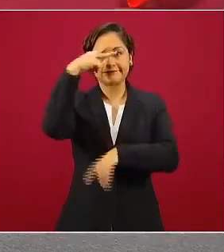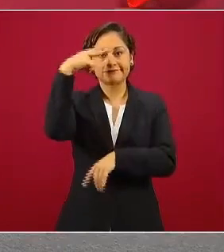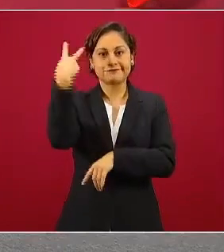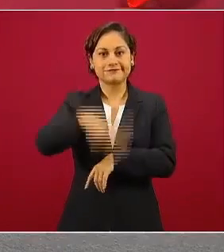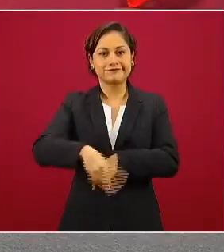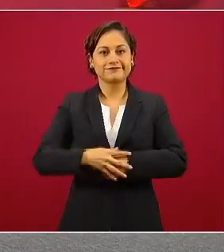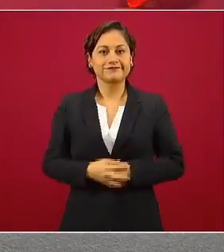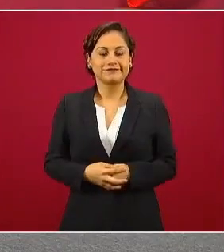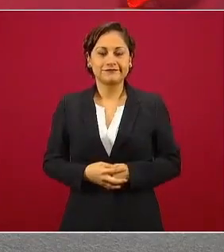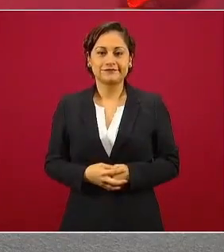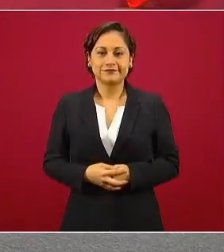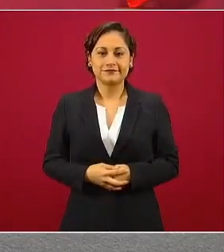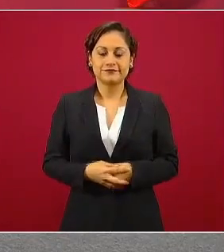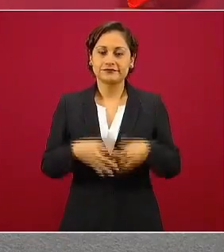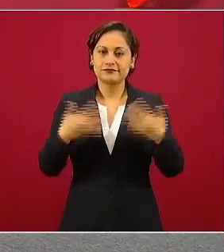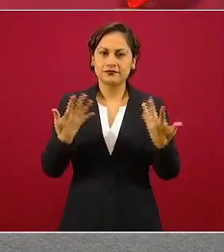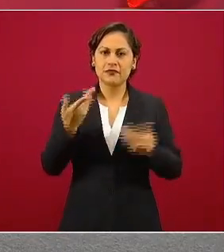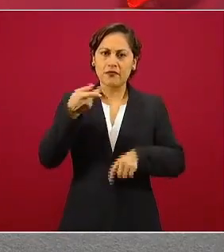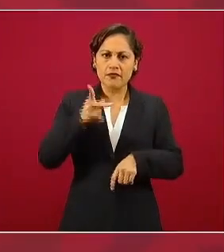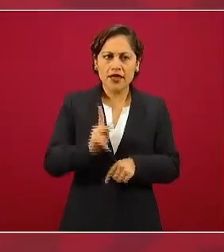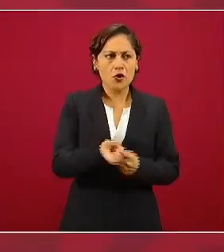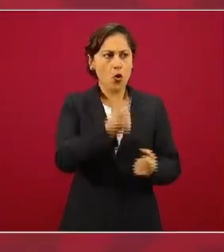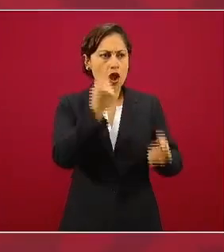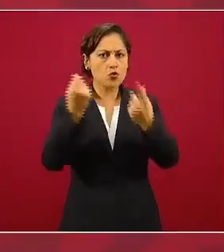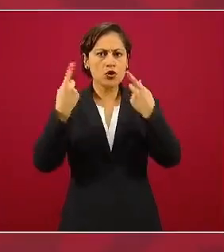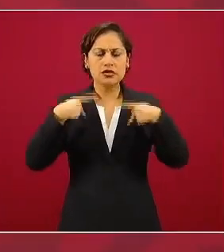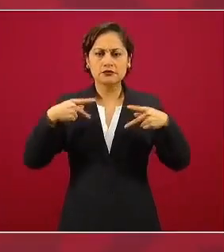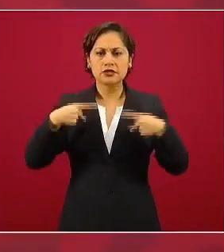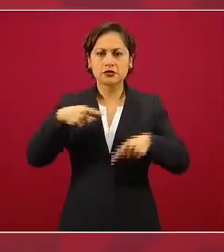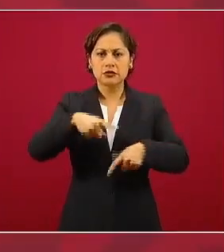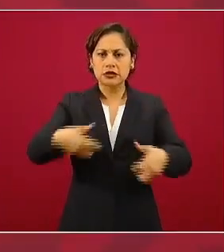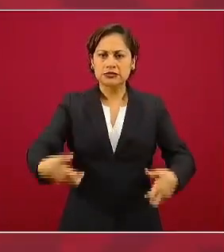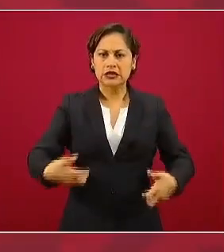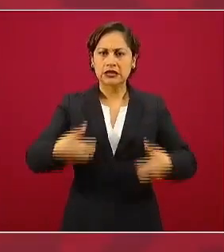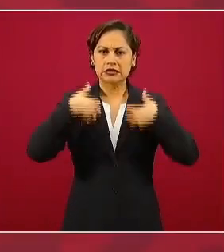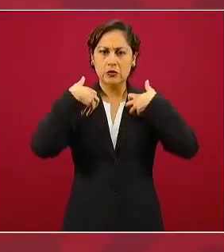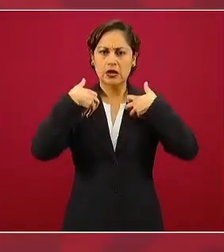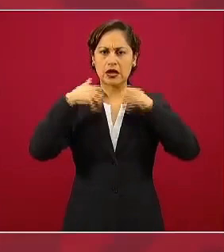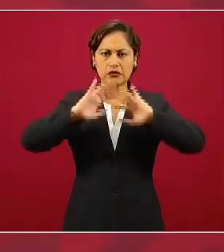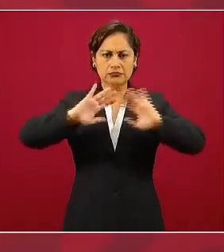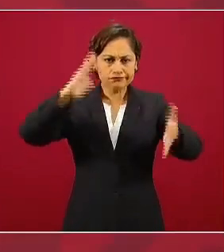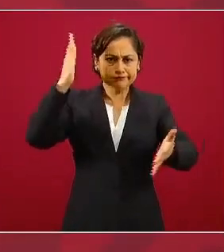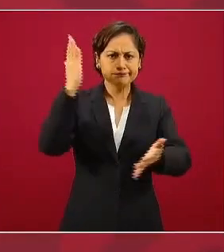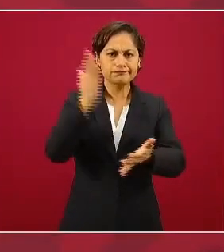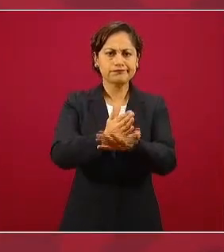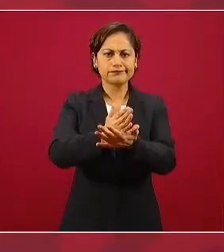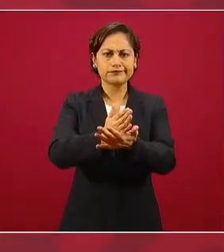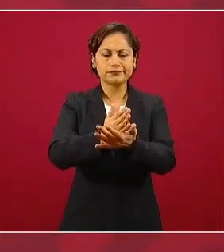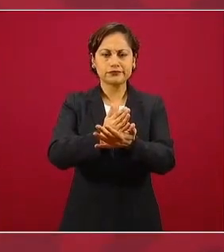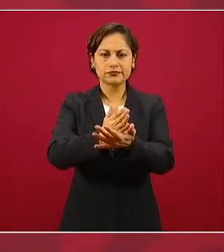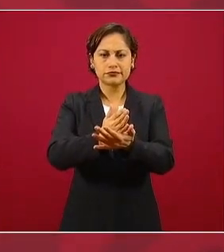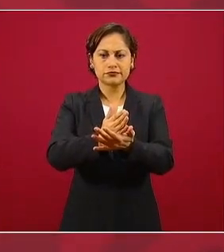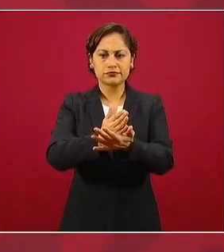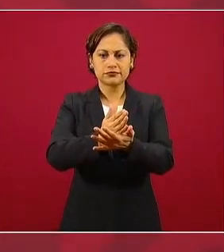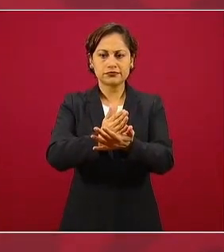Y hay quienes se enojan y dicen, ya no quiero